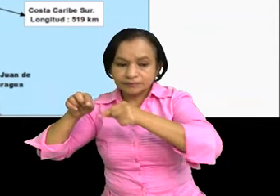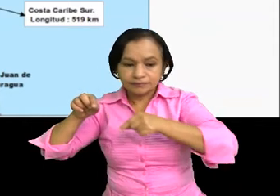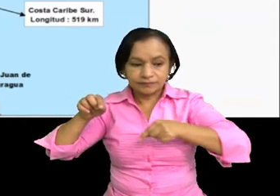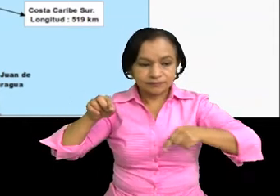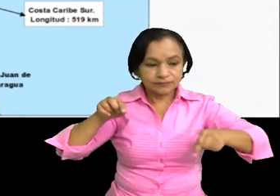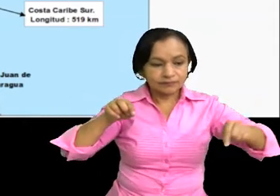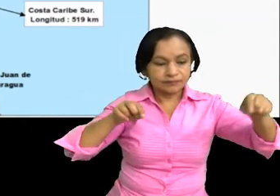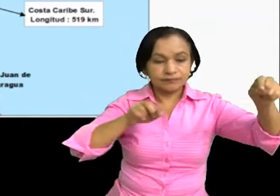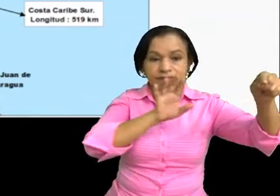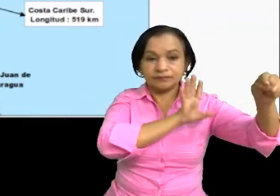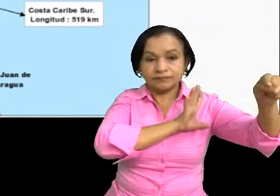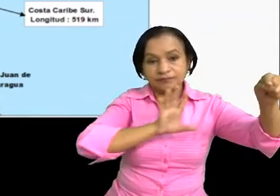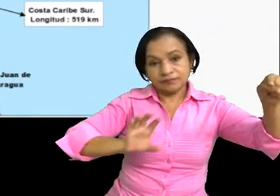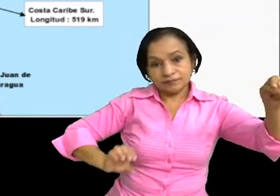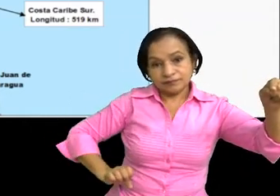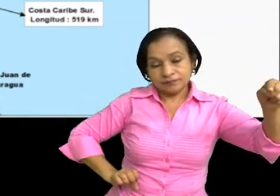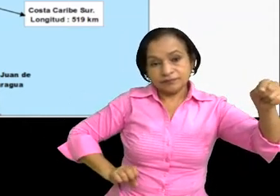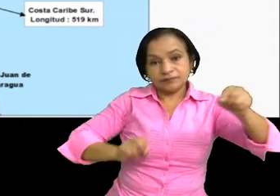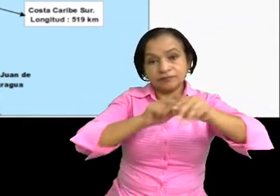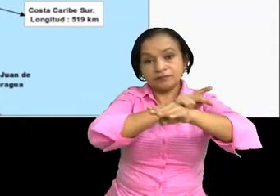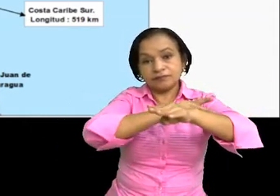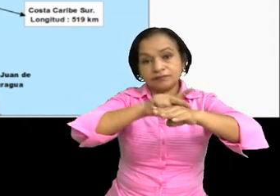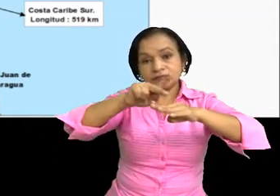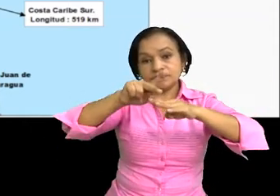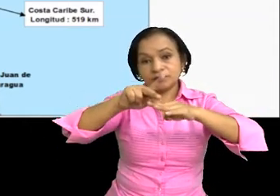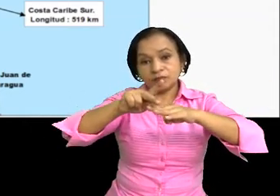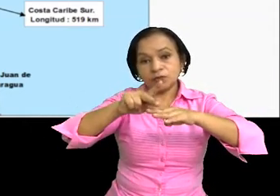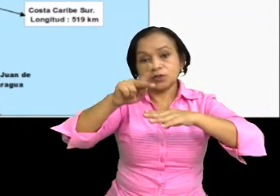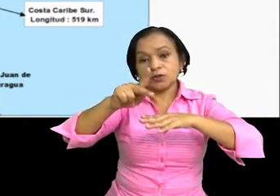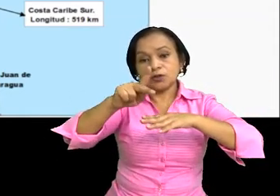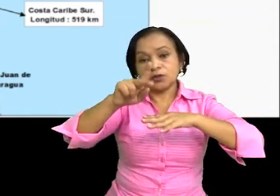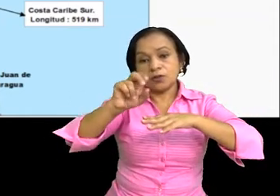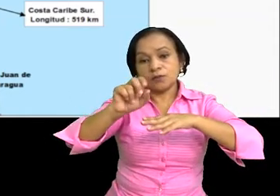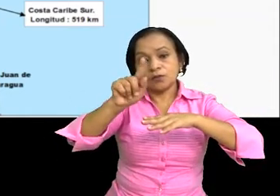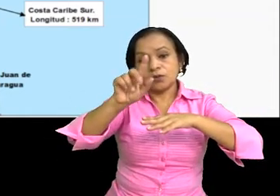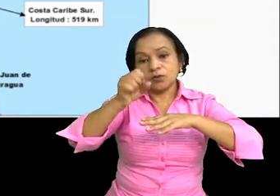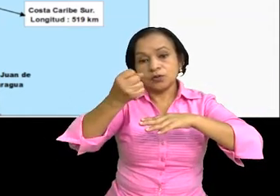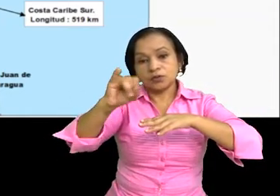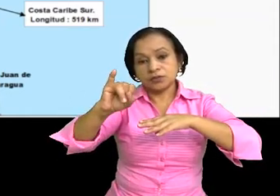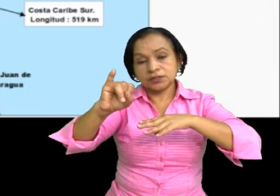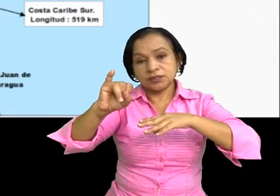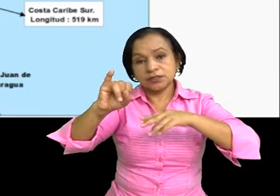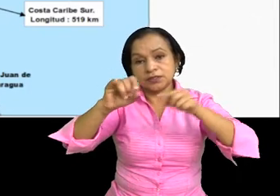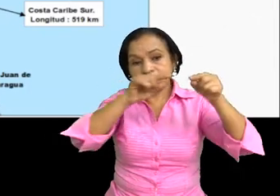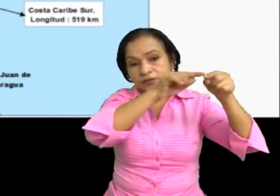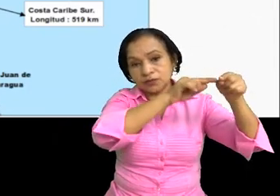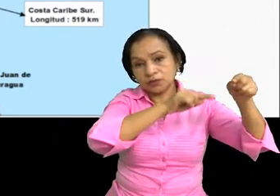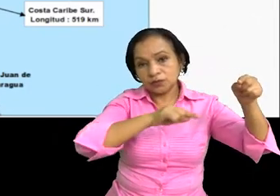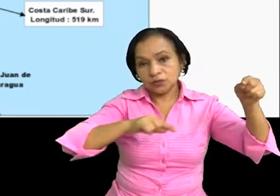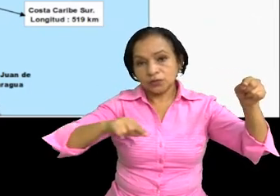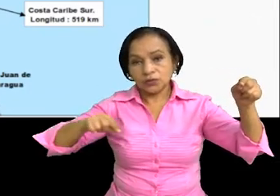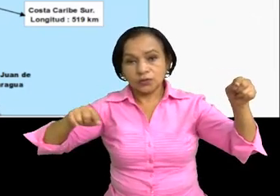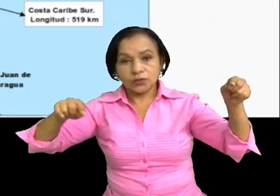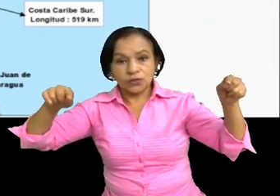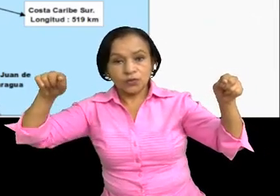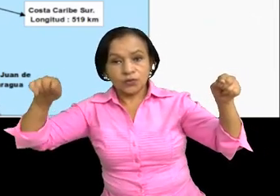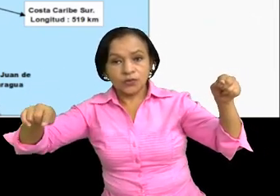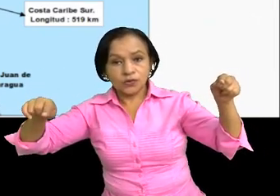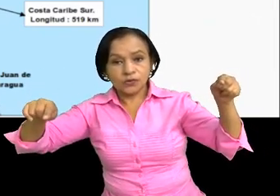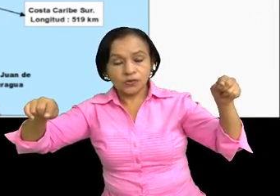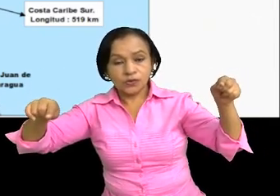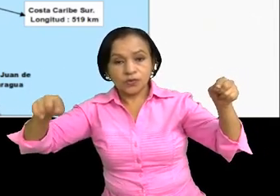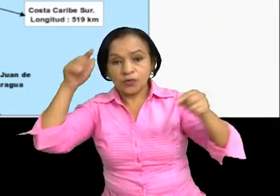Salvador a través del puerto de Potosí, en el Golfo de Fonseca, sí, sí, hasta el